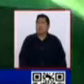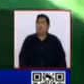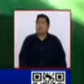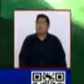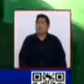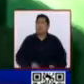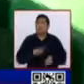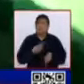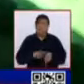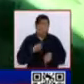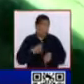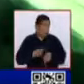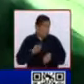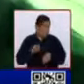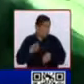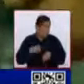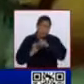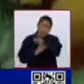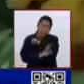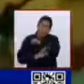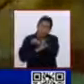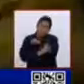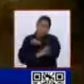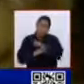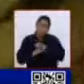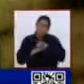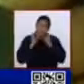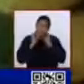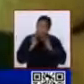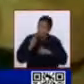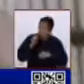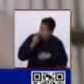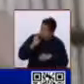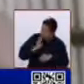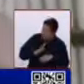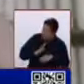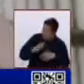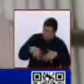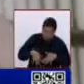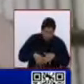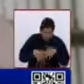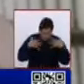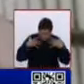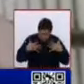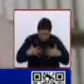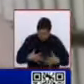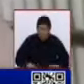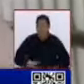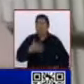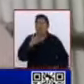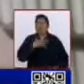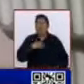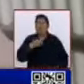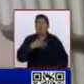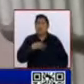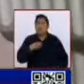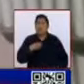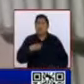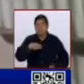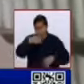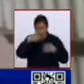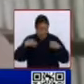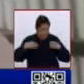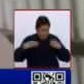La anterior vez que vinieron unos extranjeros, vieron a una señora vestida de blanco y